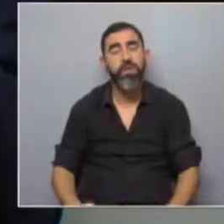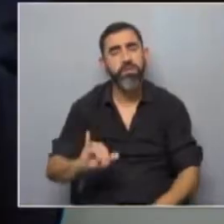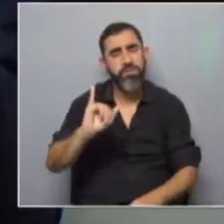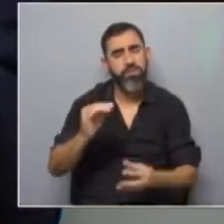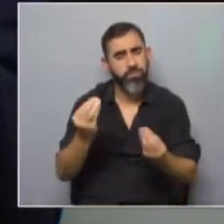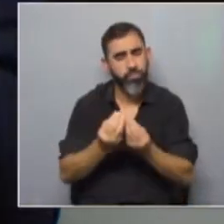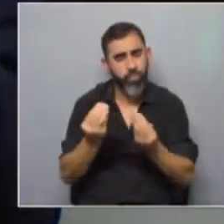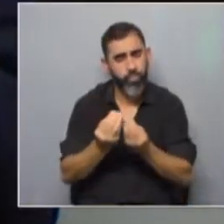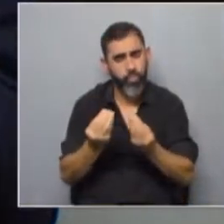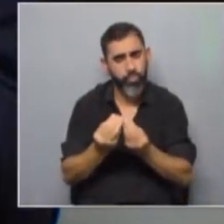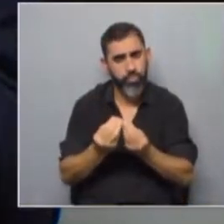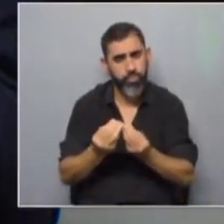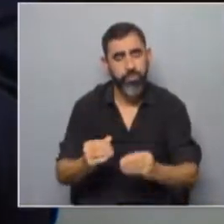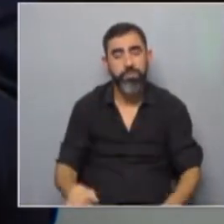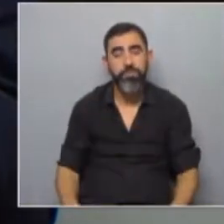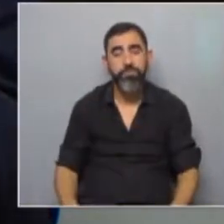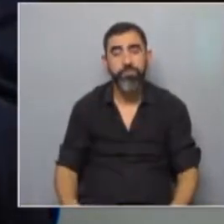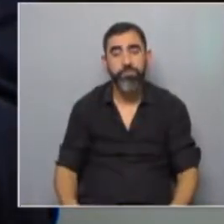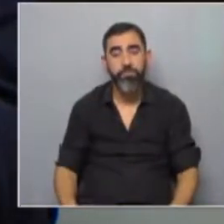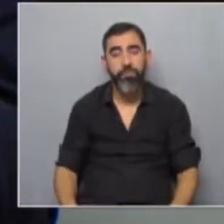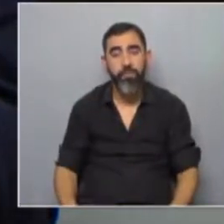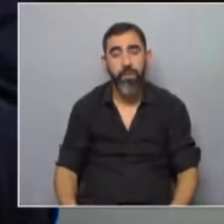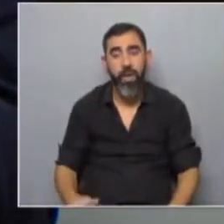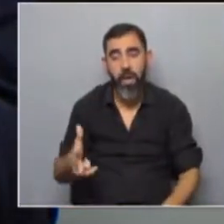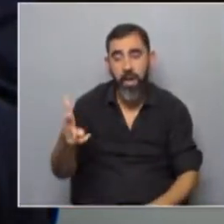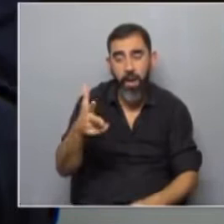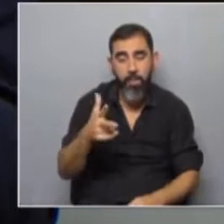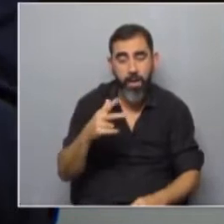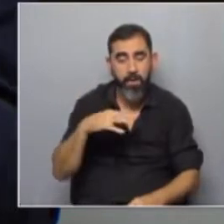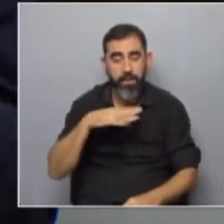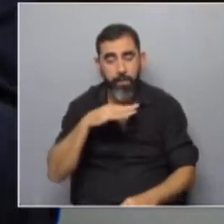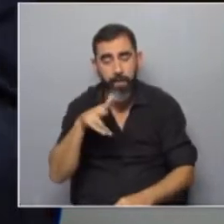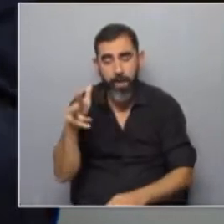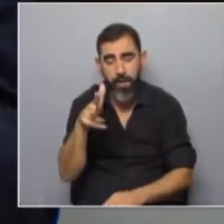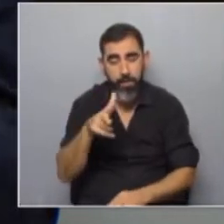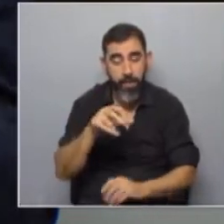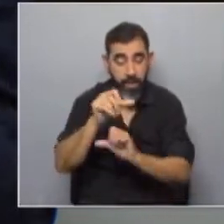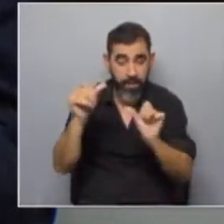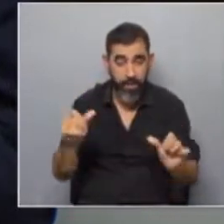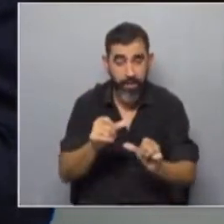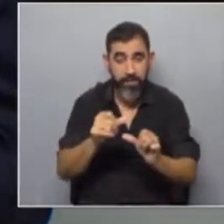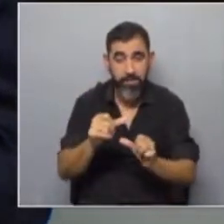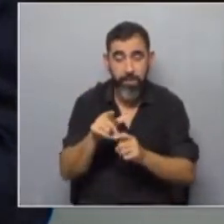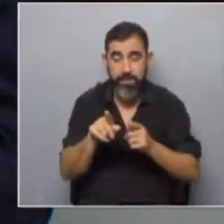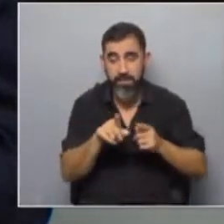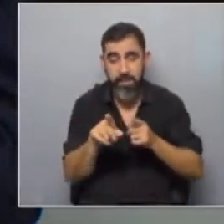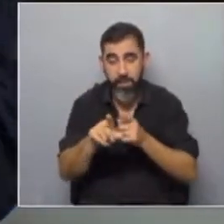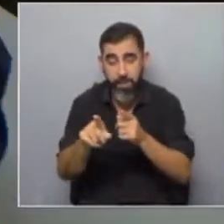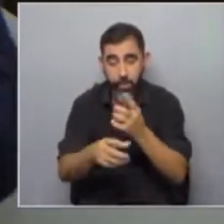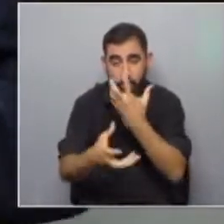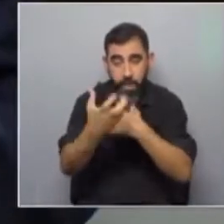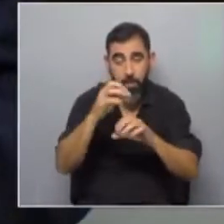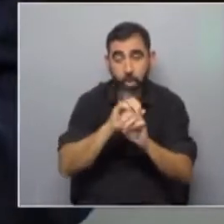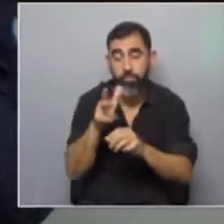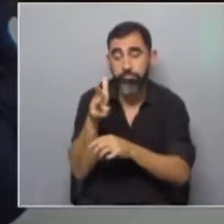hecho estaría bueno saber qué hace uno si se encuentra con el puma, ¿no? Sí. Claro. Para nosotros ya es ciencia ficción en este momento pensar en que nos vamos a